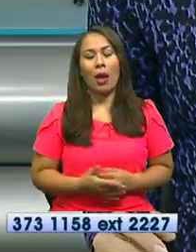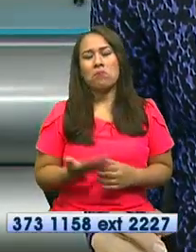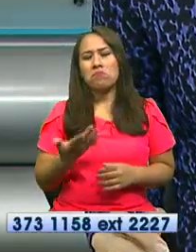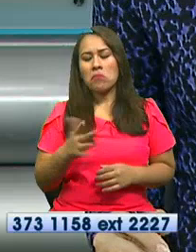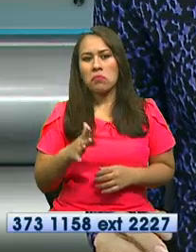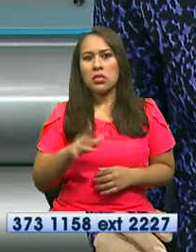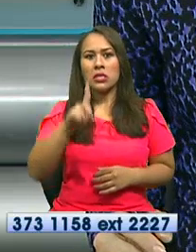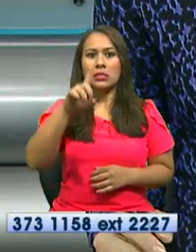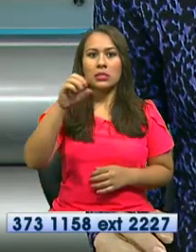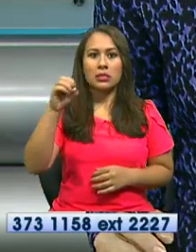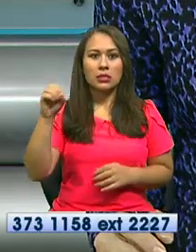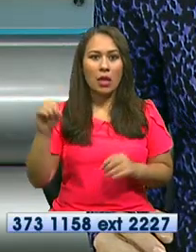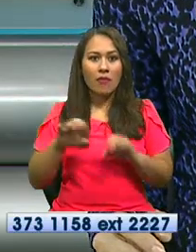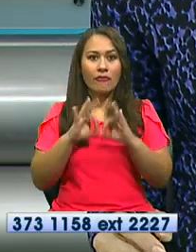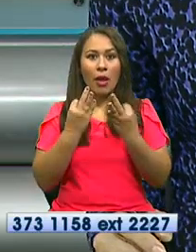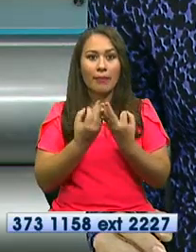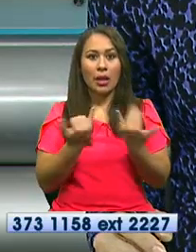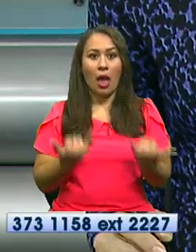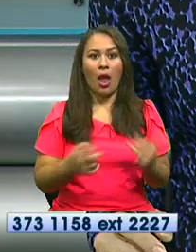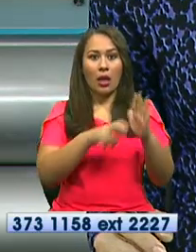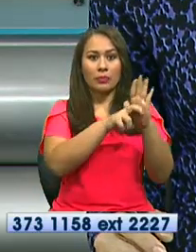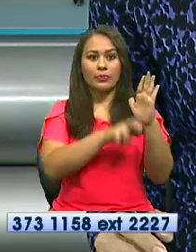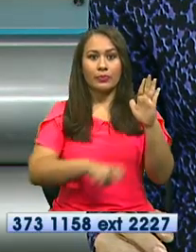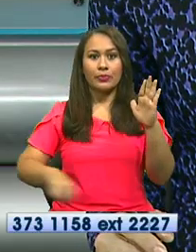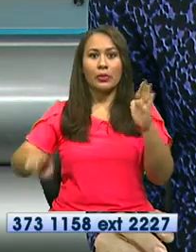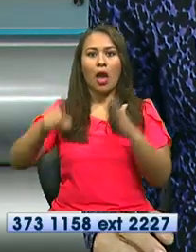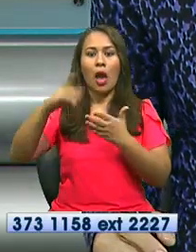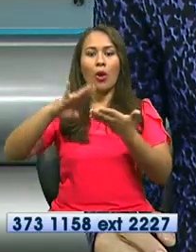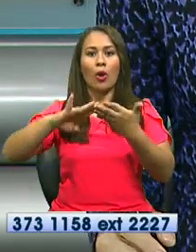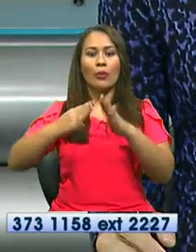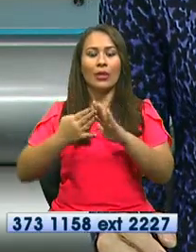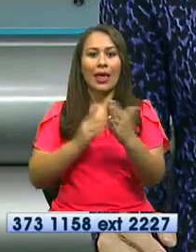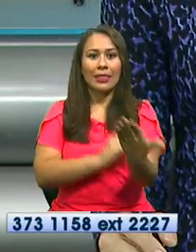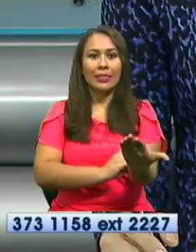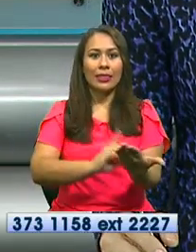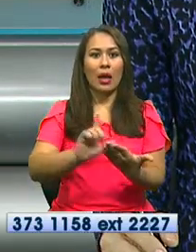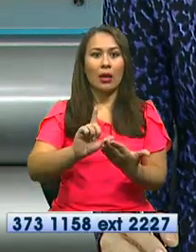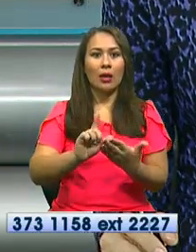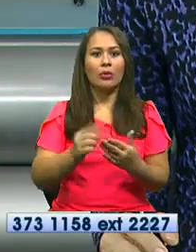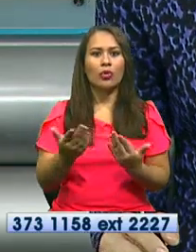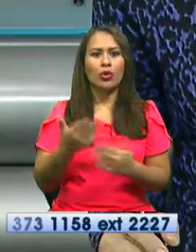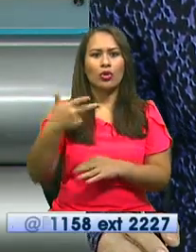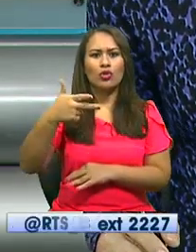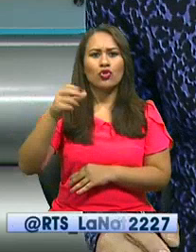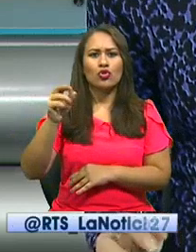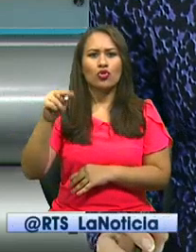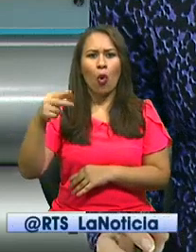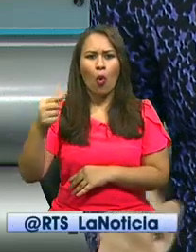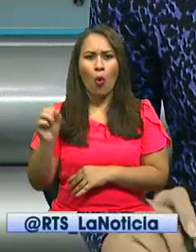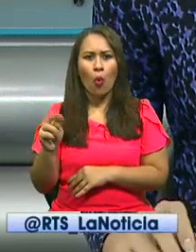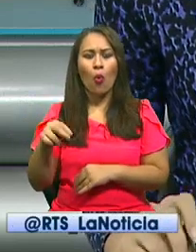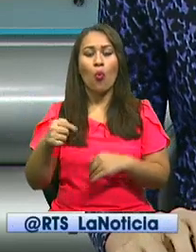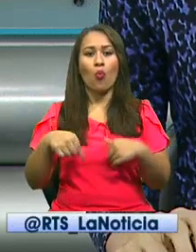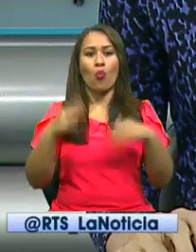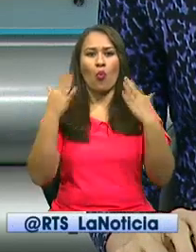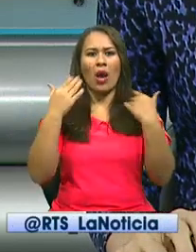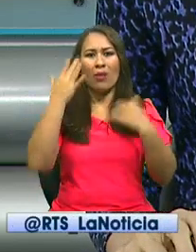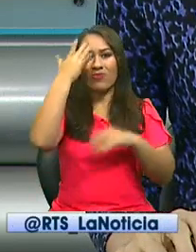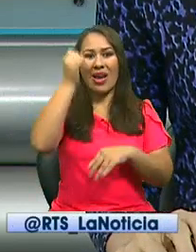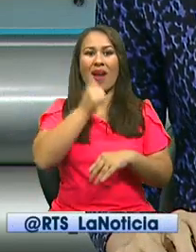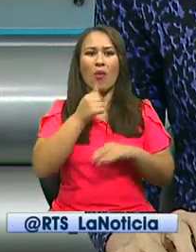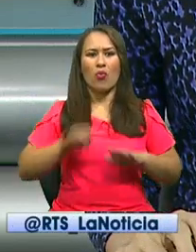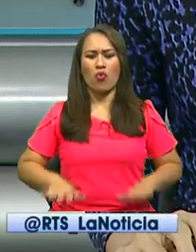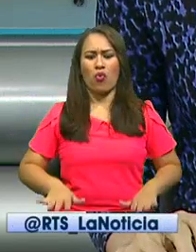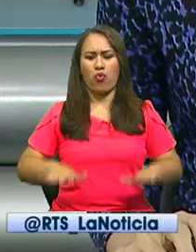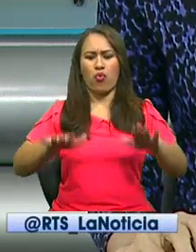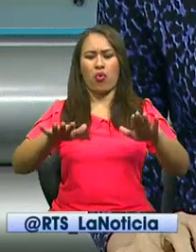Aproximadamente 100 familias fueron evacuadas de la comuna Daular, perteneciente a la parroquia Chungón de Guayaquil, debido a las inundaciones